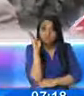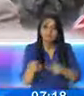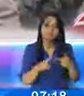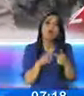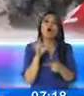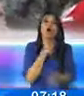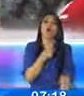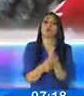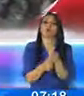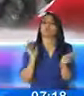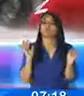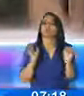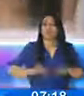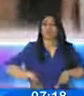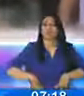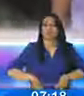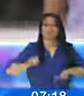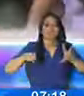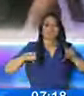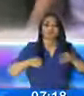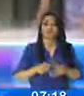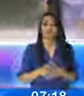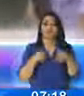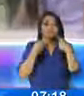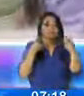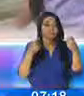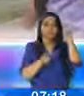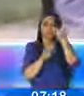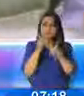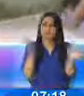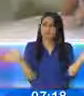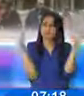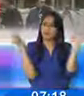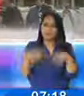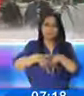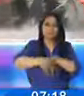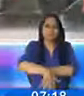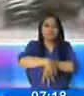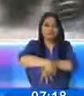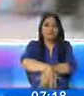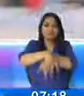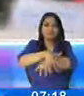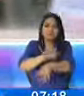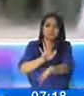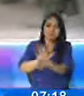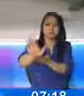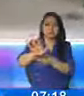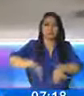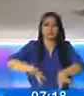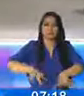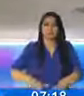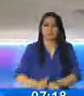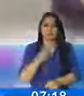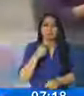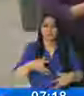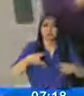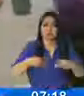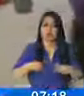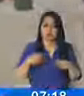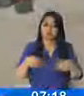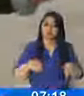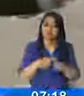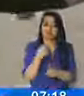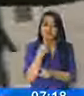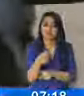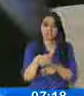encubridores de la corrupción convocaron a la ciudadanía para que se movilice en rechazo de estos acontecimientos ellos manifiestan que